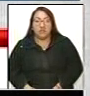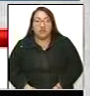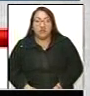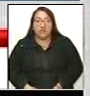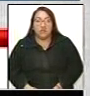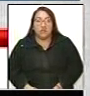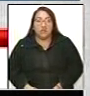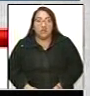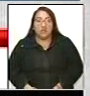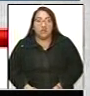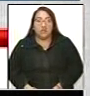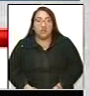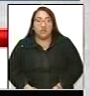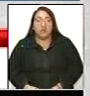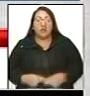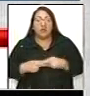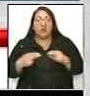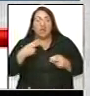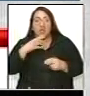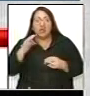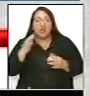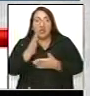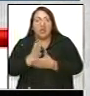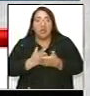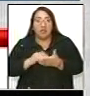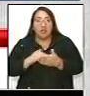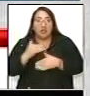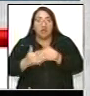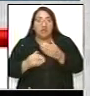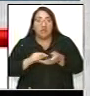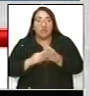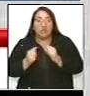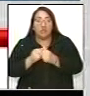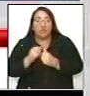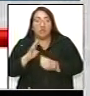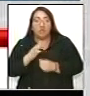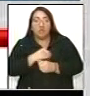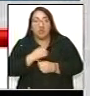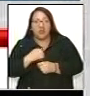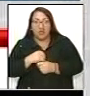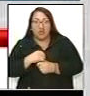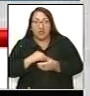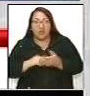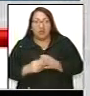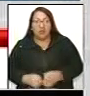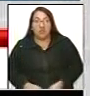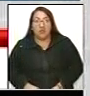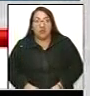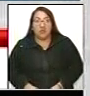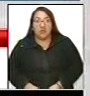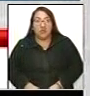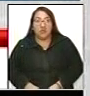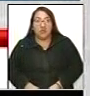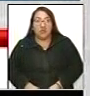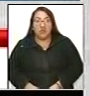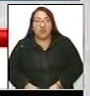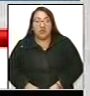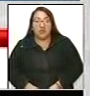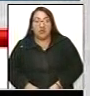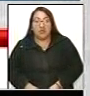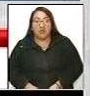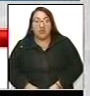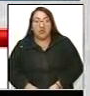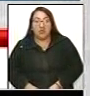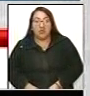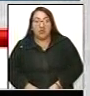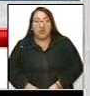de inglés intermedio avanzado, que por lo que el propio Ministerio de Educación señala, no lograrían los estudiantes. Y por eso es